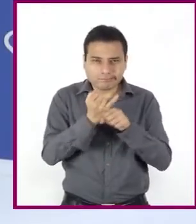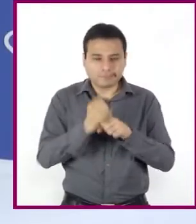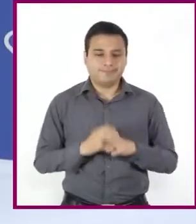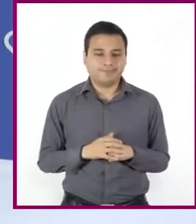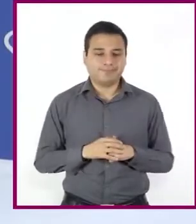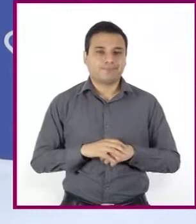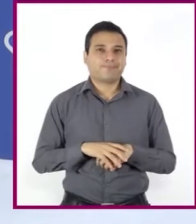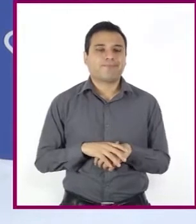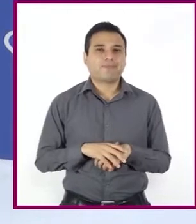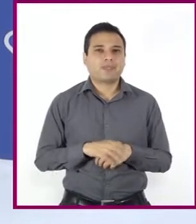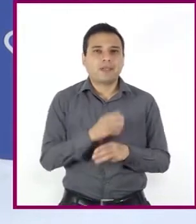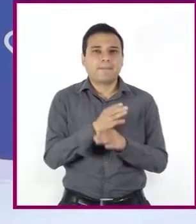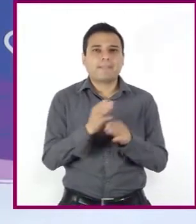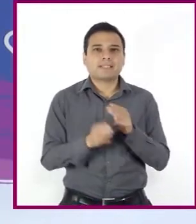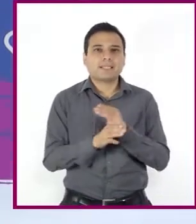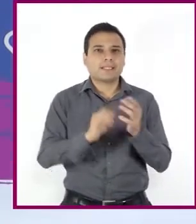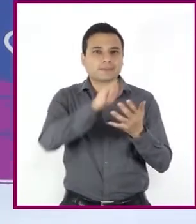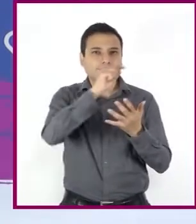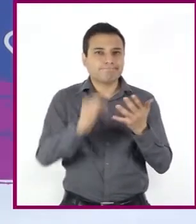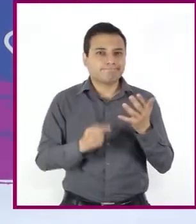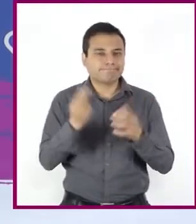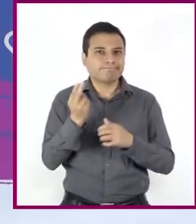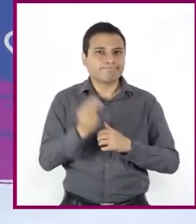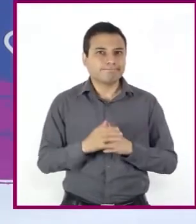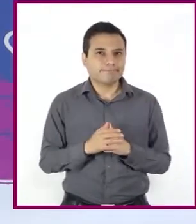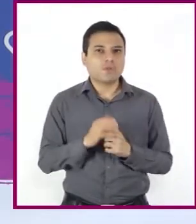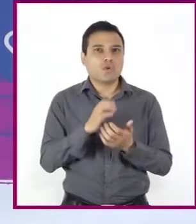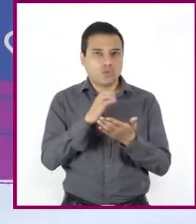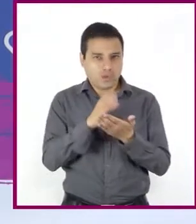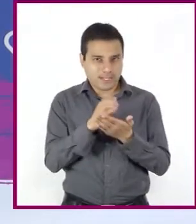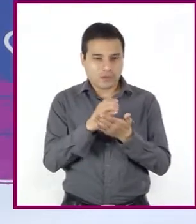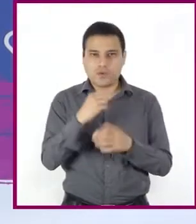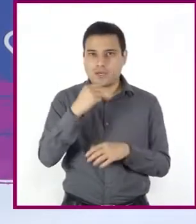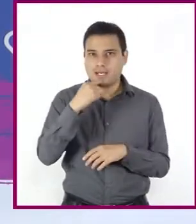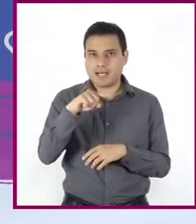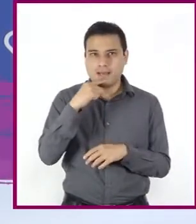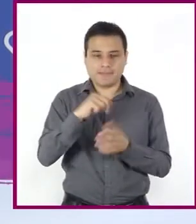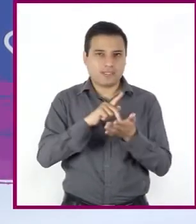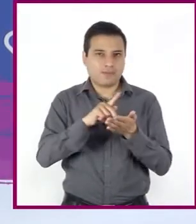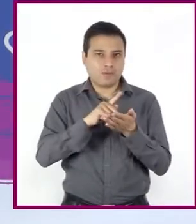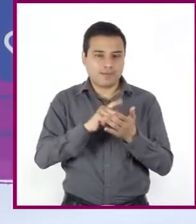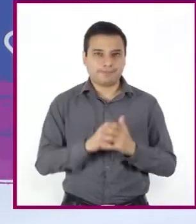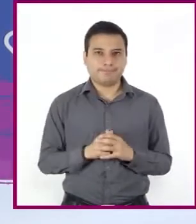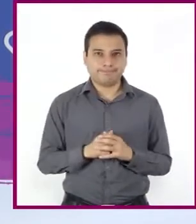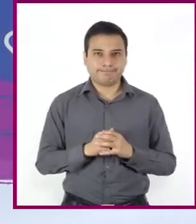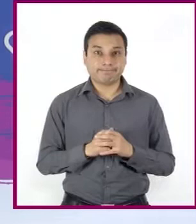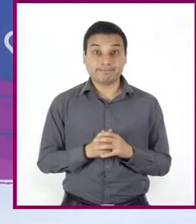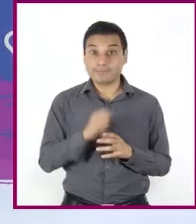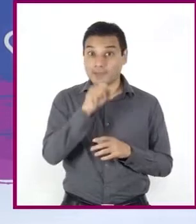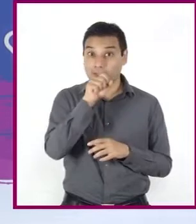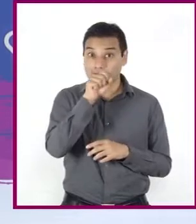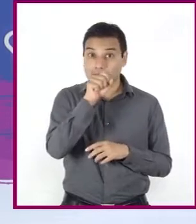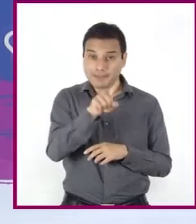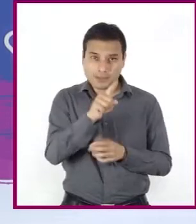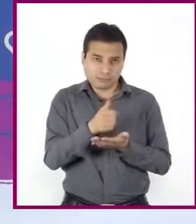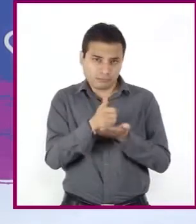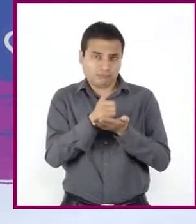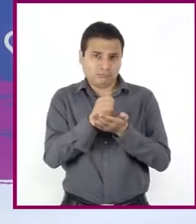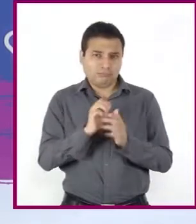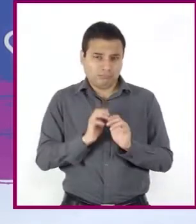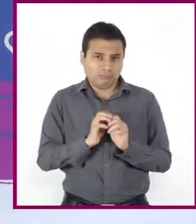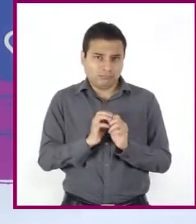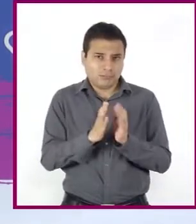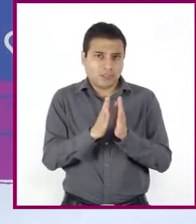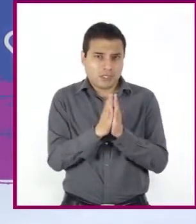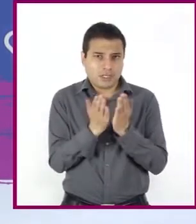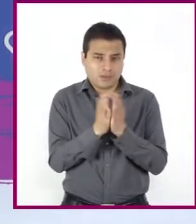van a necesitar para esta sesión son su cuaderno y lápiz o pluma para tomar notas. También podría ayudarles tener a la mano